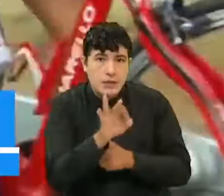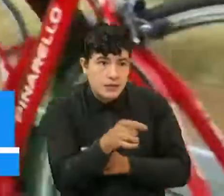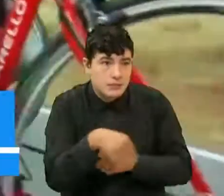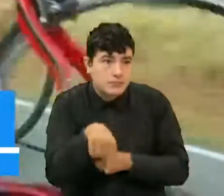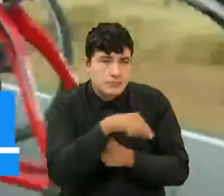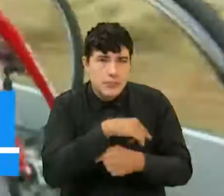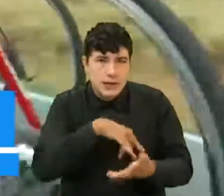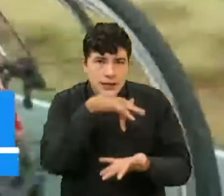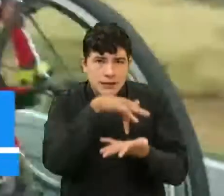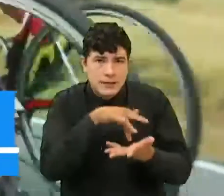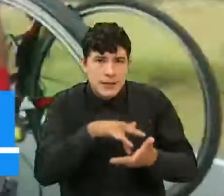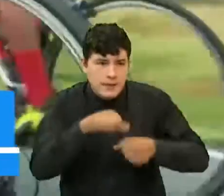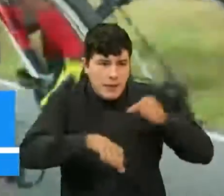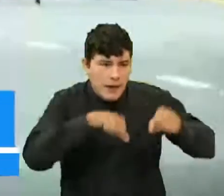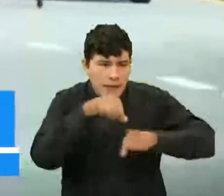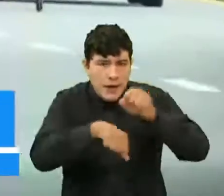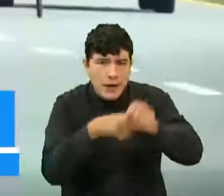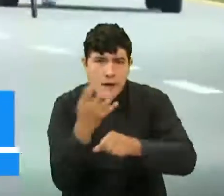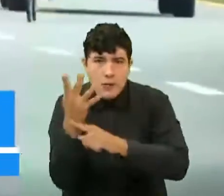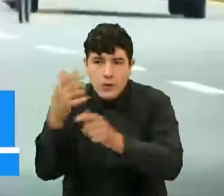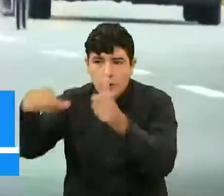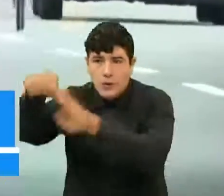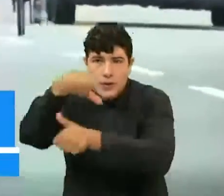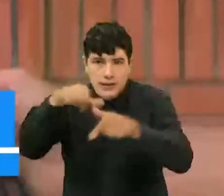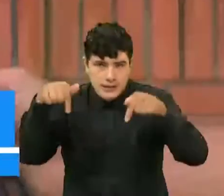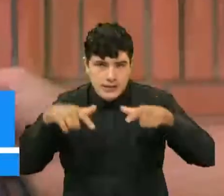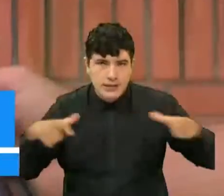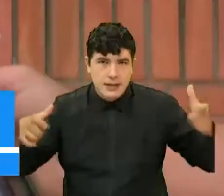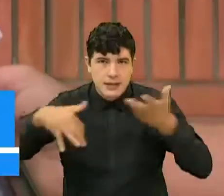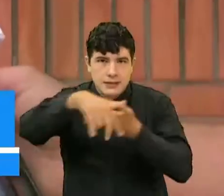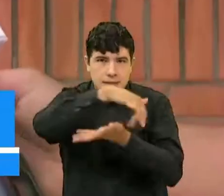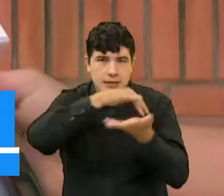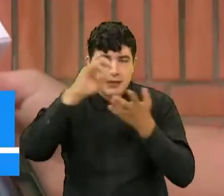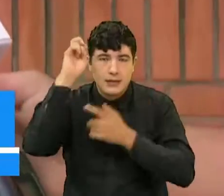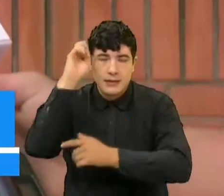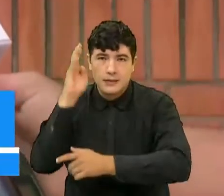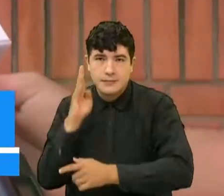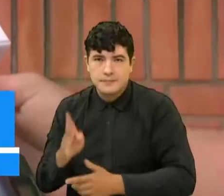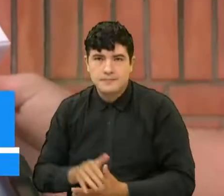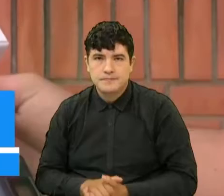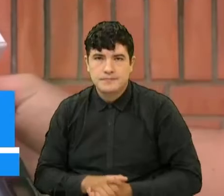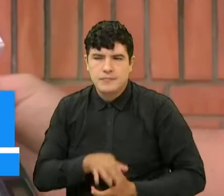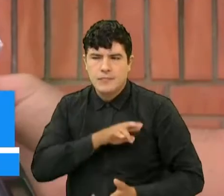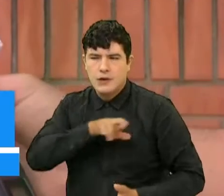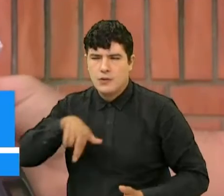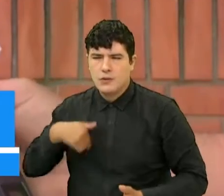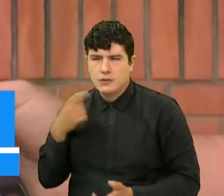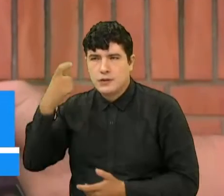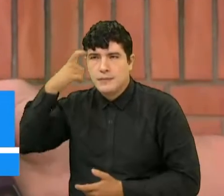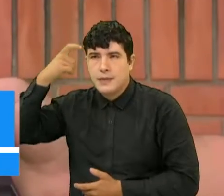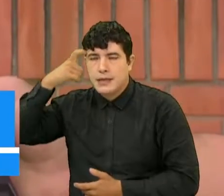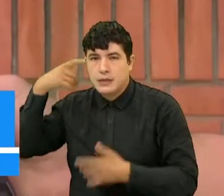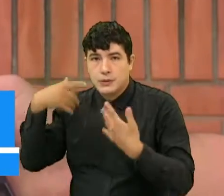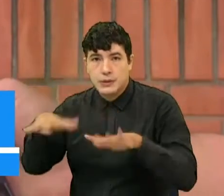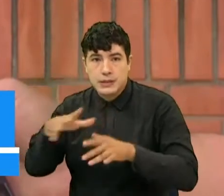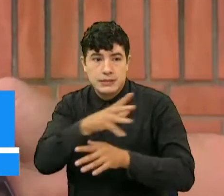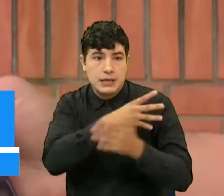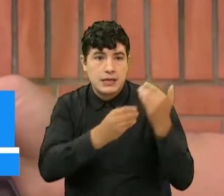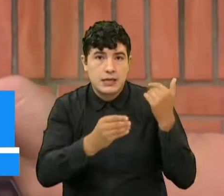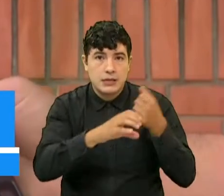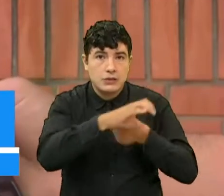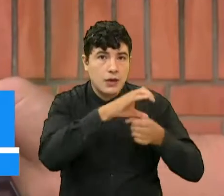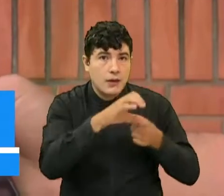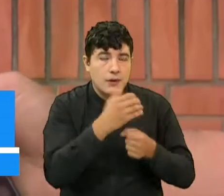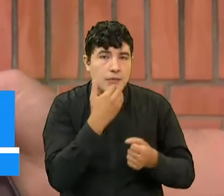que contará con cuatro etapas distribuidas en el gran santander y nosotros pensamos hacer esta salida desde la ciudad